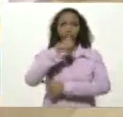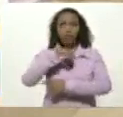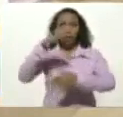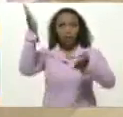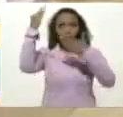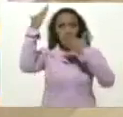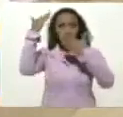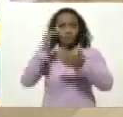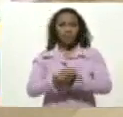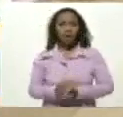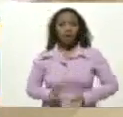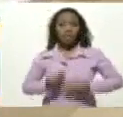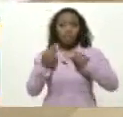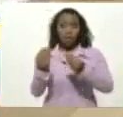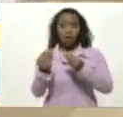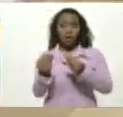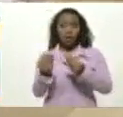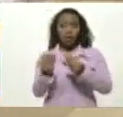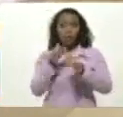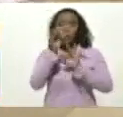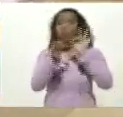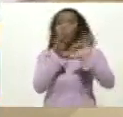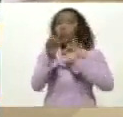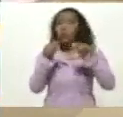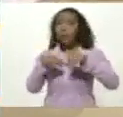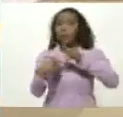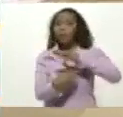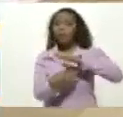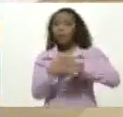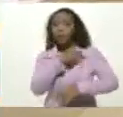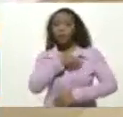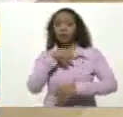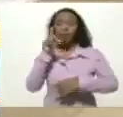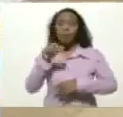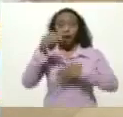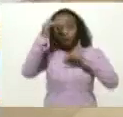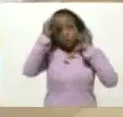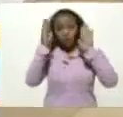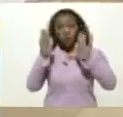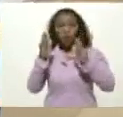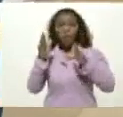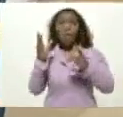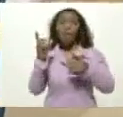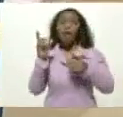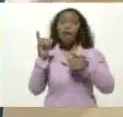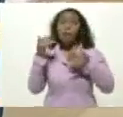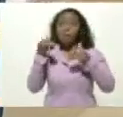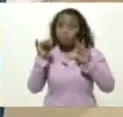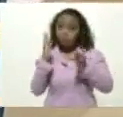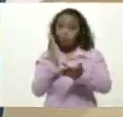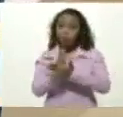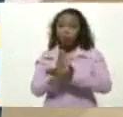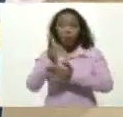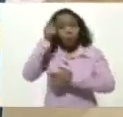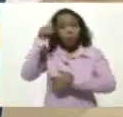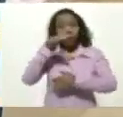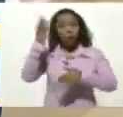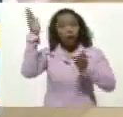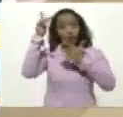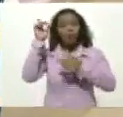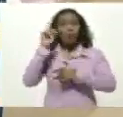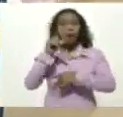indígena. Darle un parte, presidente, que esta base de misiones también atenderá parte de la población indígena, que también